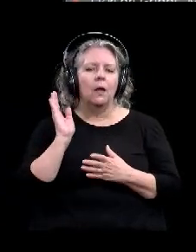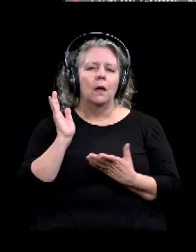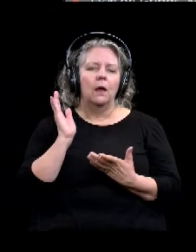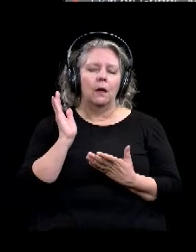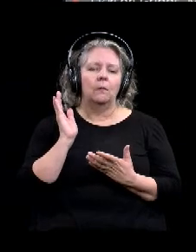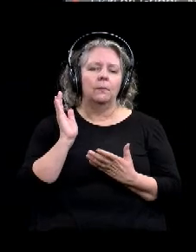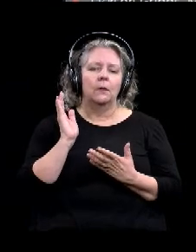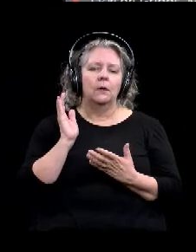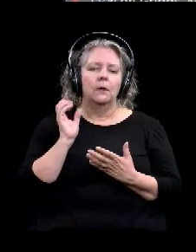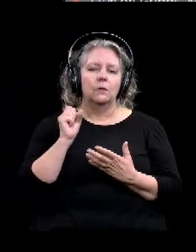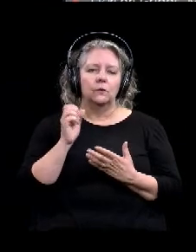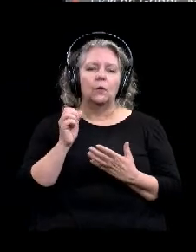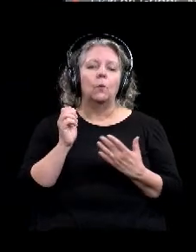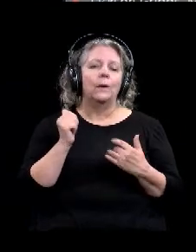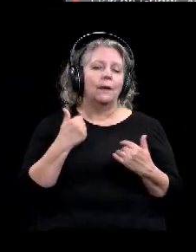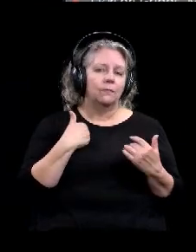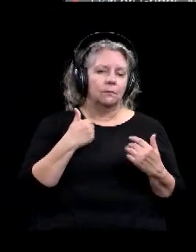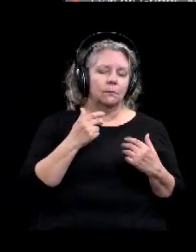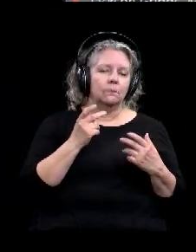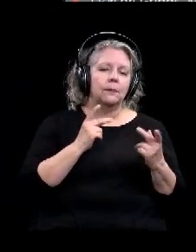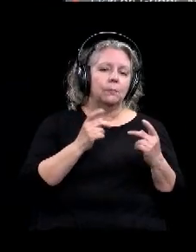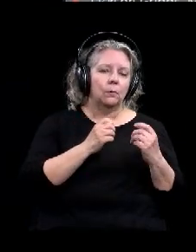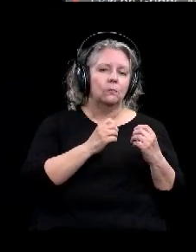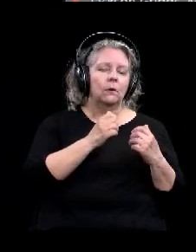población que sí tienen casa